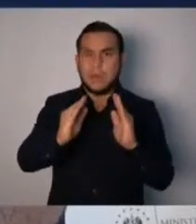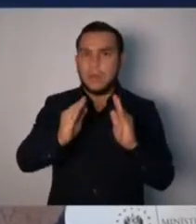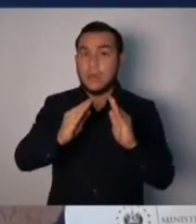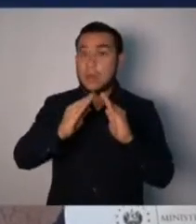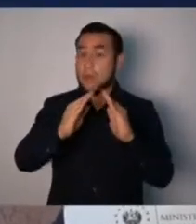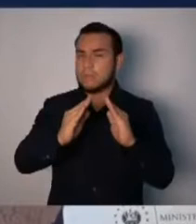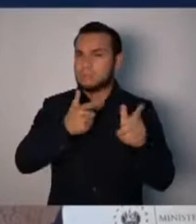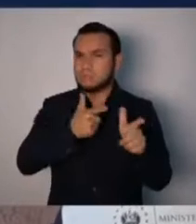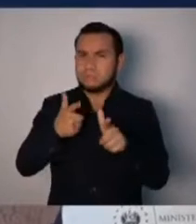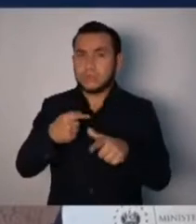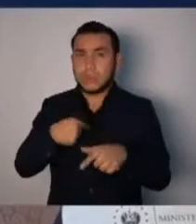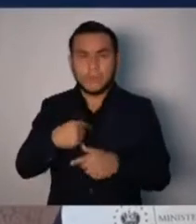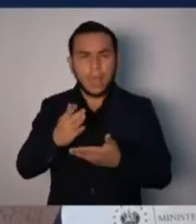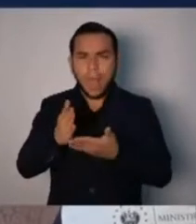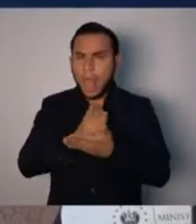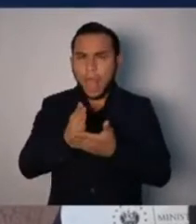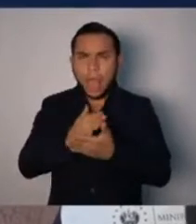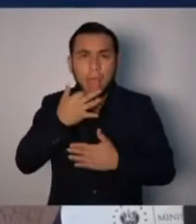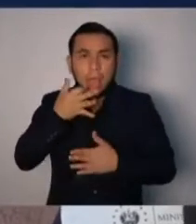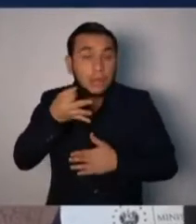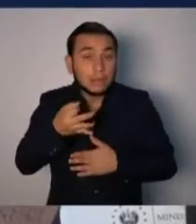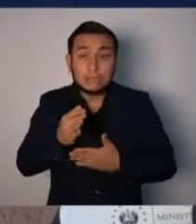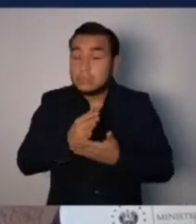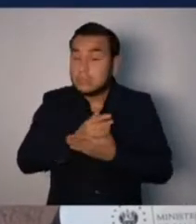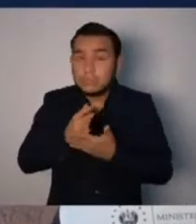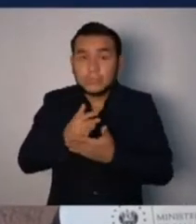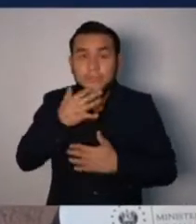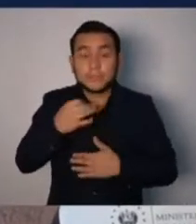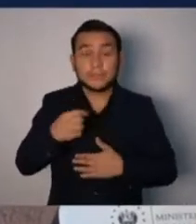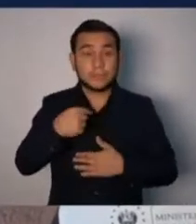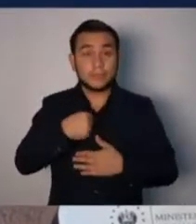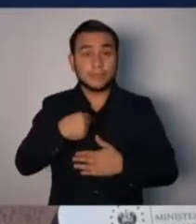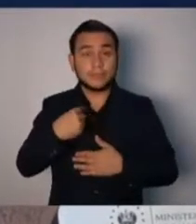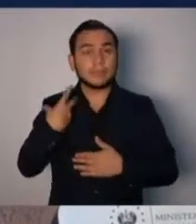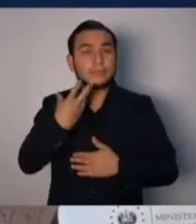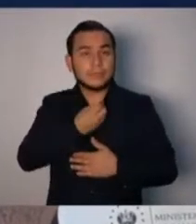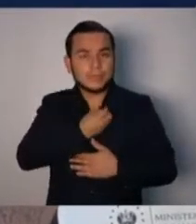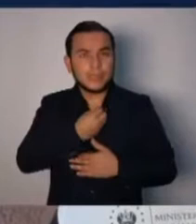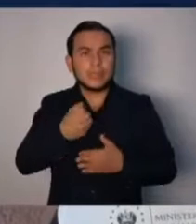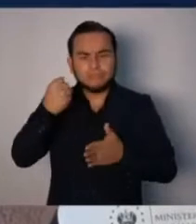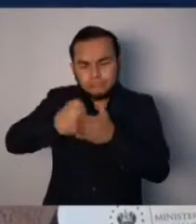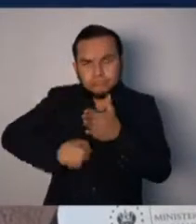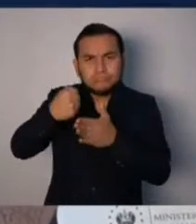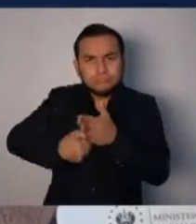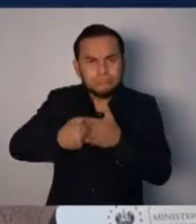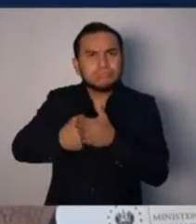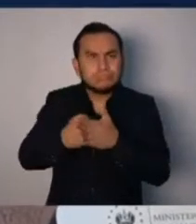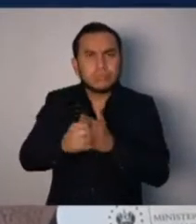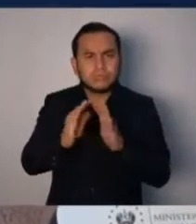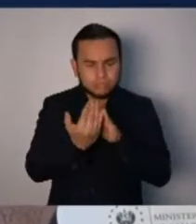yo no le debo mi pierna a ese combatiente y sin embargo estamos haciendo más por él que su compañero